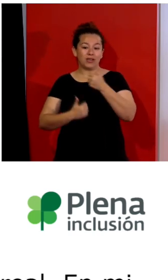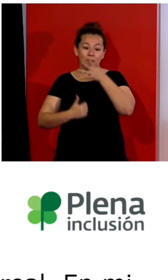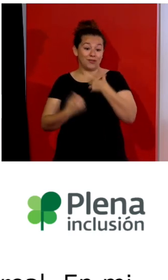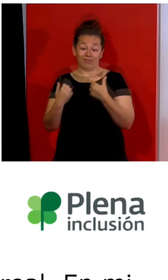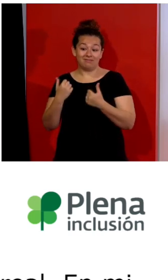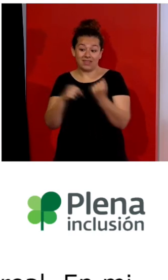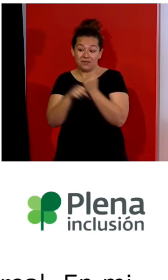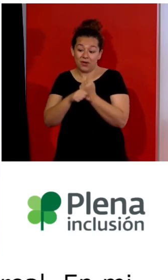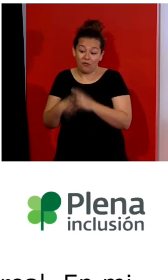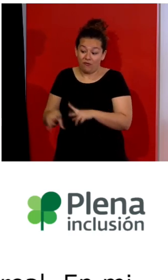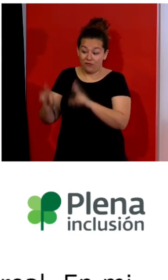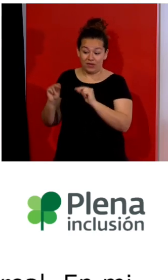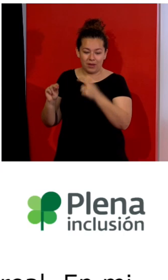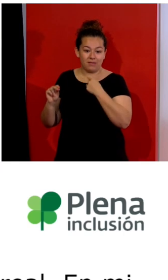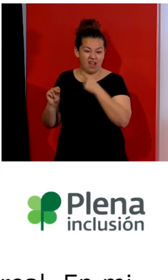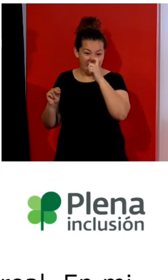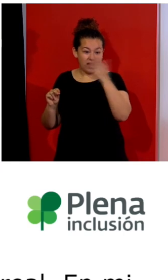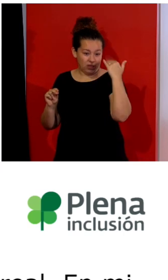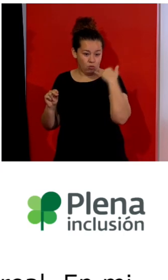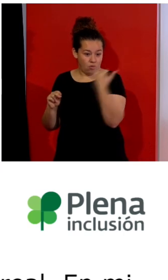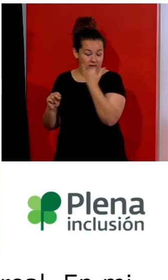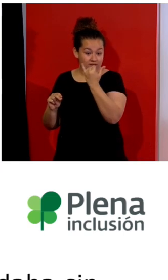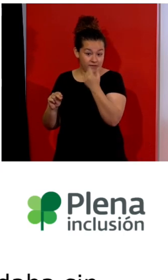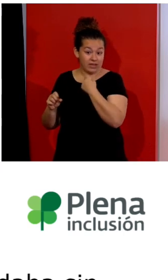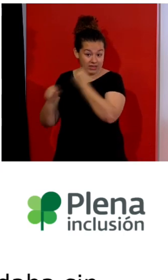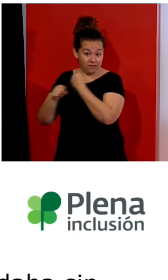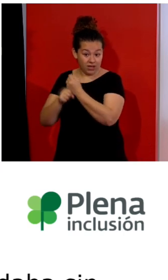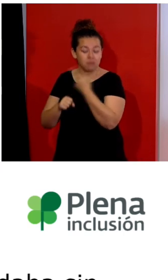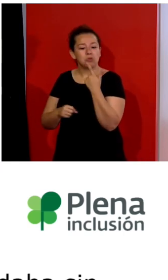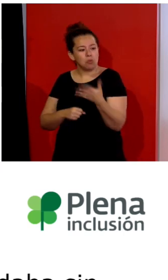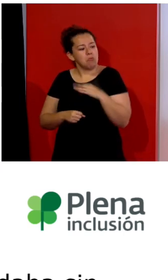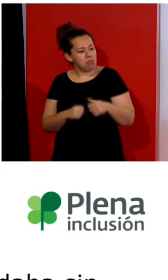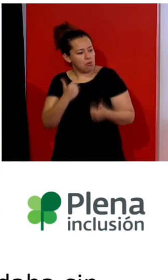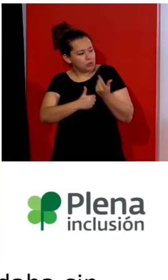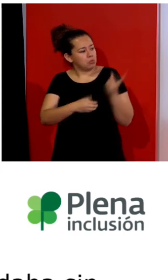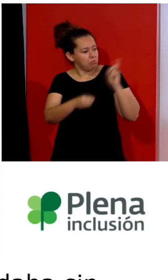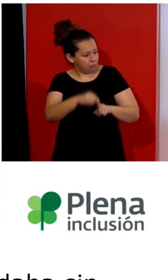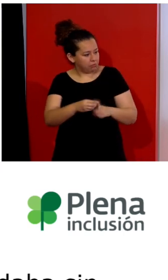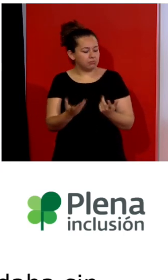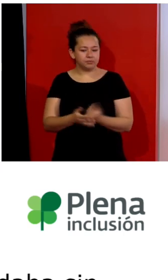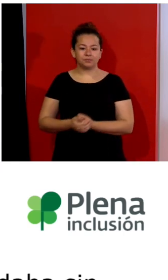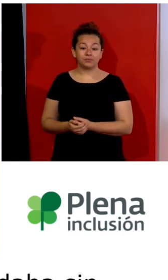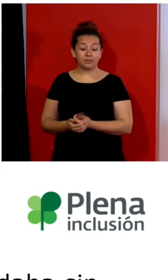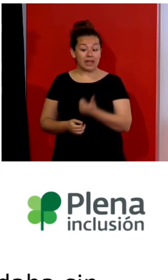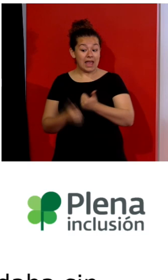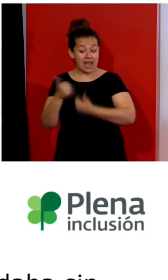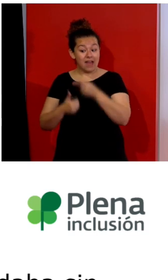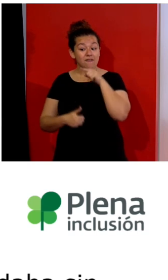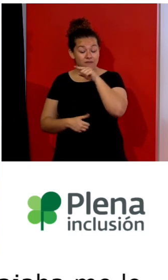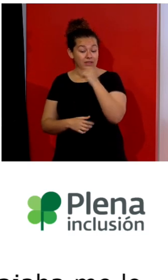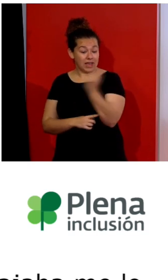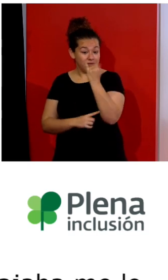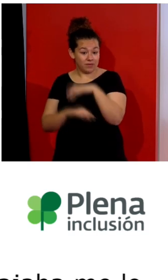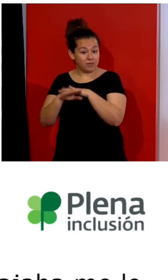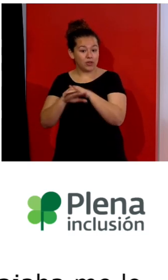trabajo y mi antiguo jefe, donde trabajaba, me lo propuso. Él fue quien más me animó, ya